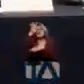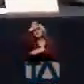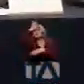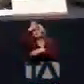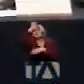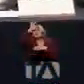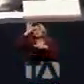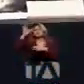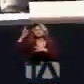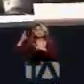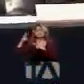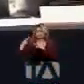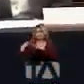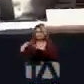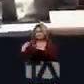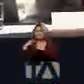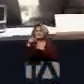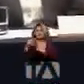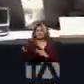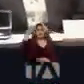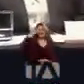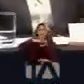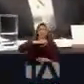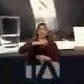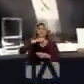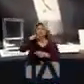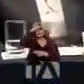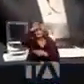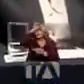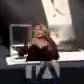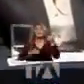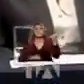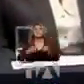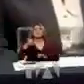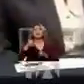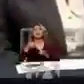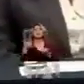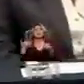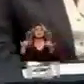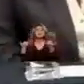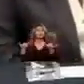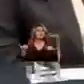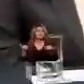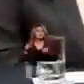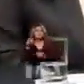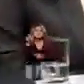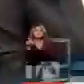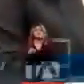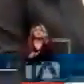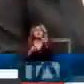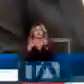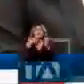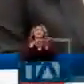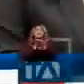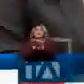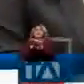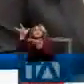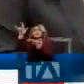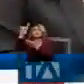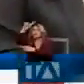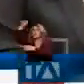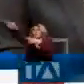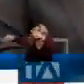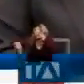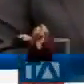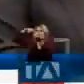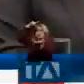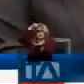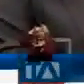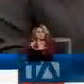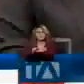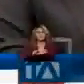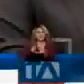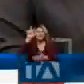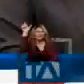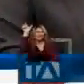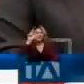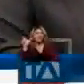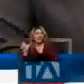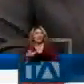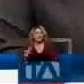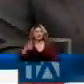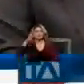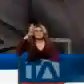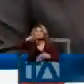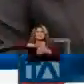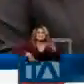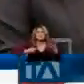destinados. Ahora lo vamos a hacer indistintamente que presenten síntomas o no. Las personas que vengan de estos países van a ser revisadas una vez que